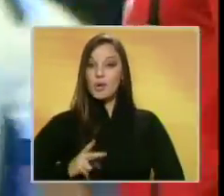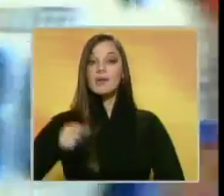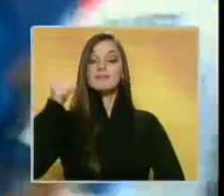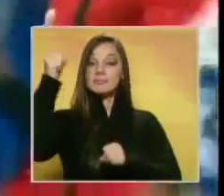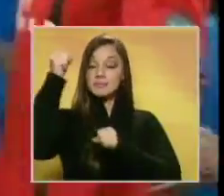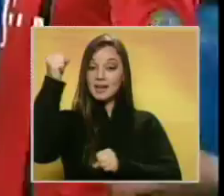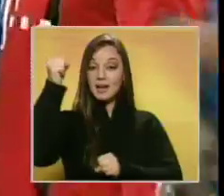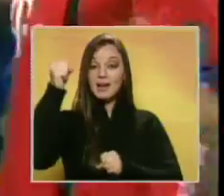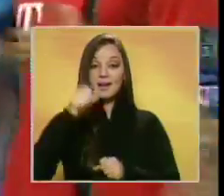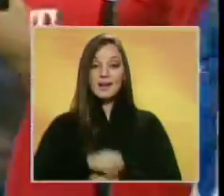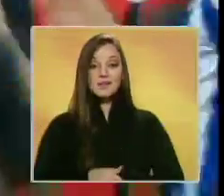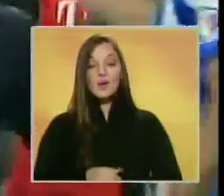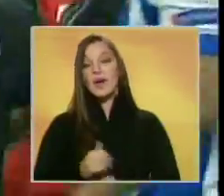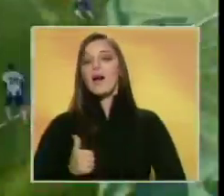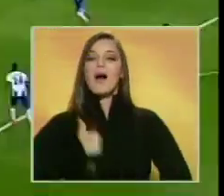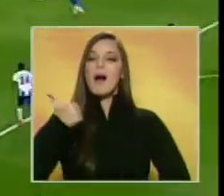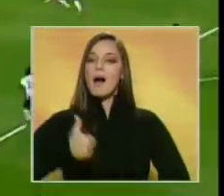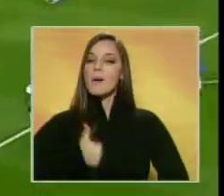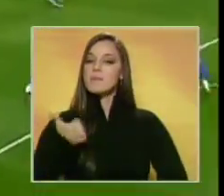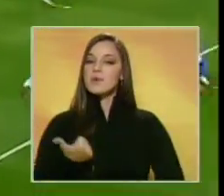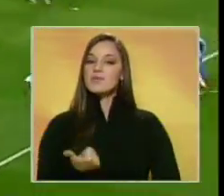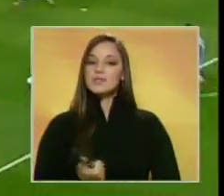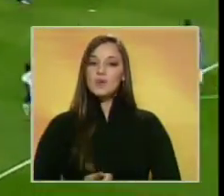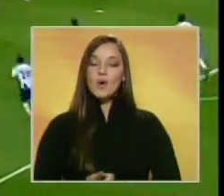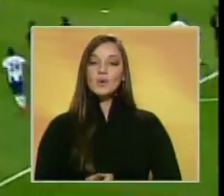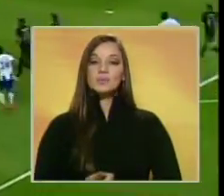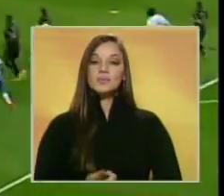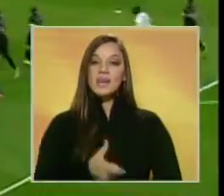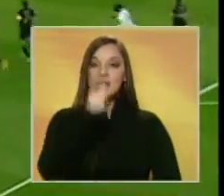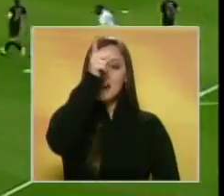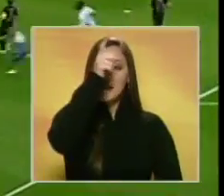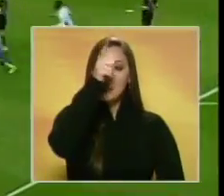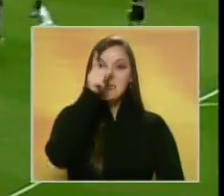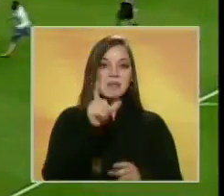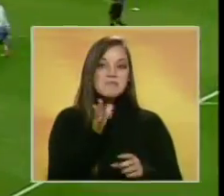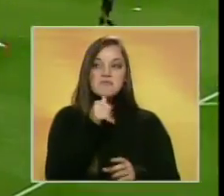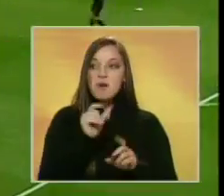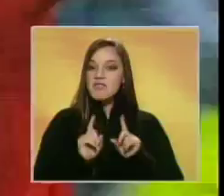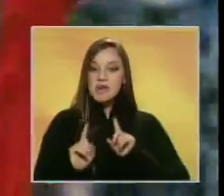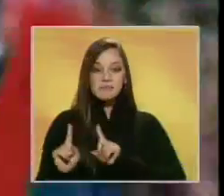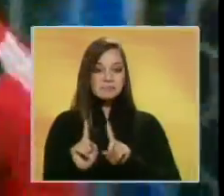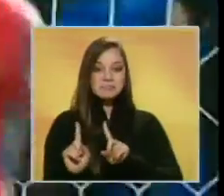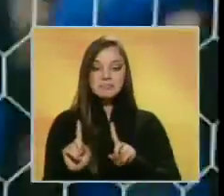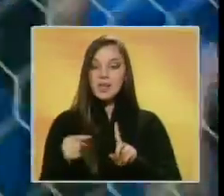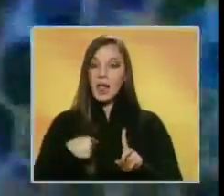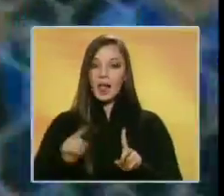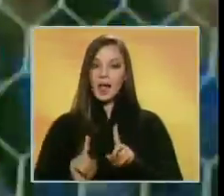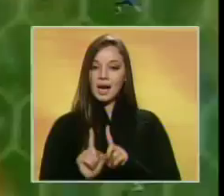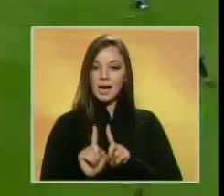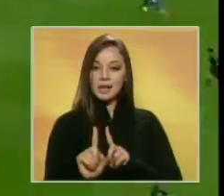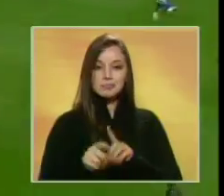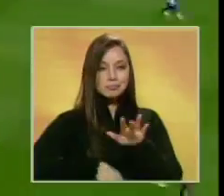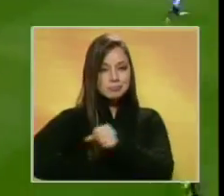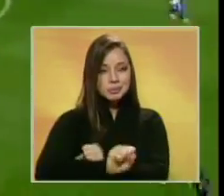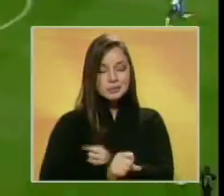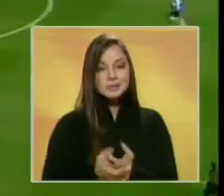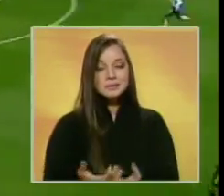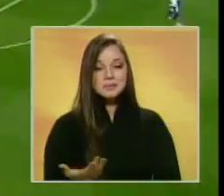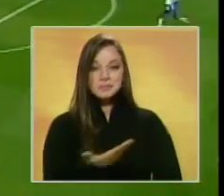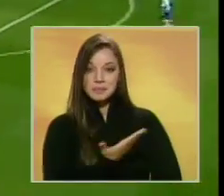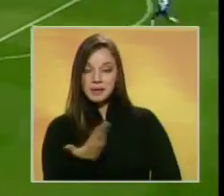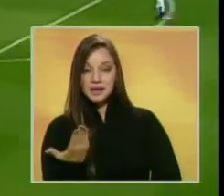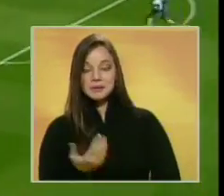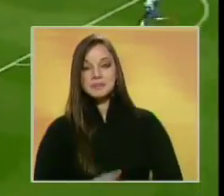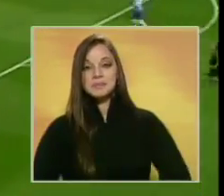Dragão, aprovechando pesadas ausencias en el conjunto alemán. Ricardo Quaresma comandó el resultado con goles en los minutos 3 y